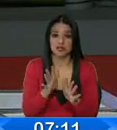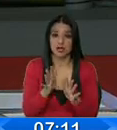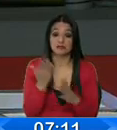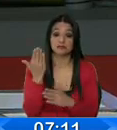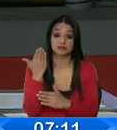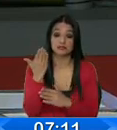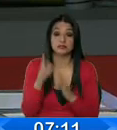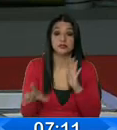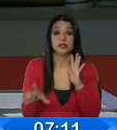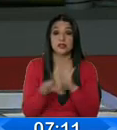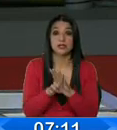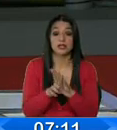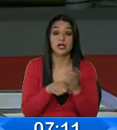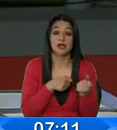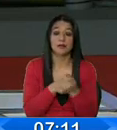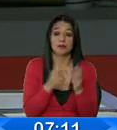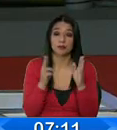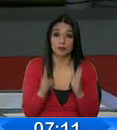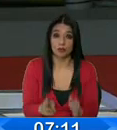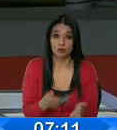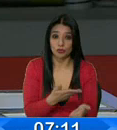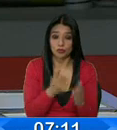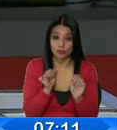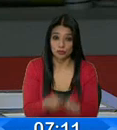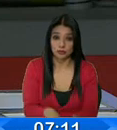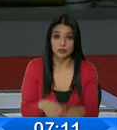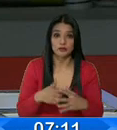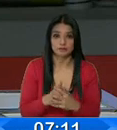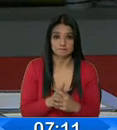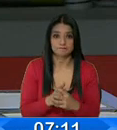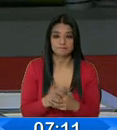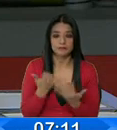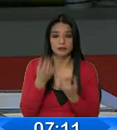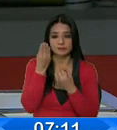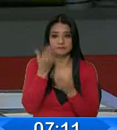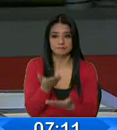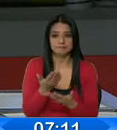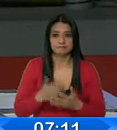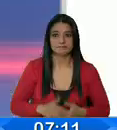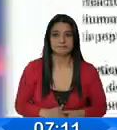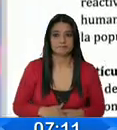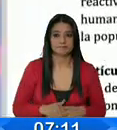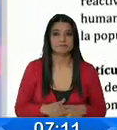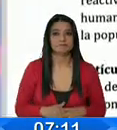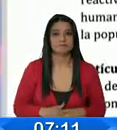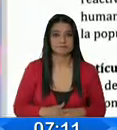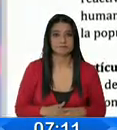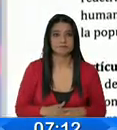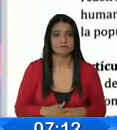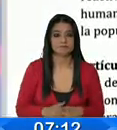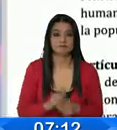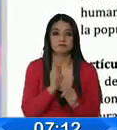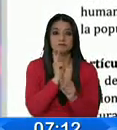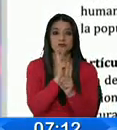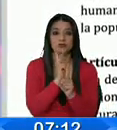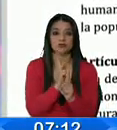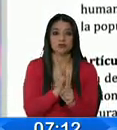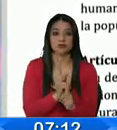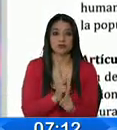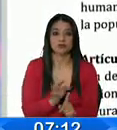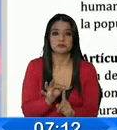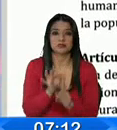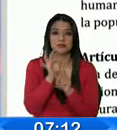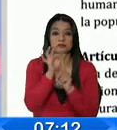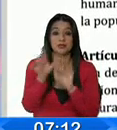reciente aprobada Ley de Apoyo Humanitario. ¿Qué se trata? Escuchemos. Entre los puntos principales que contempla la